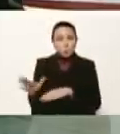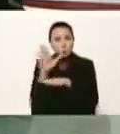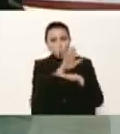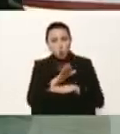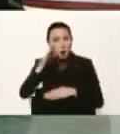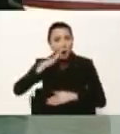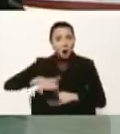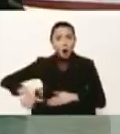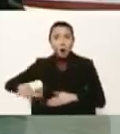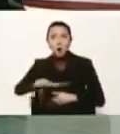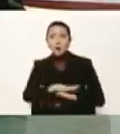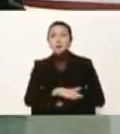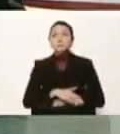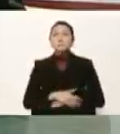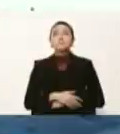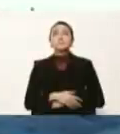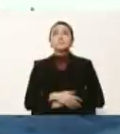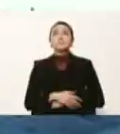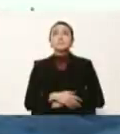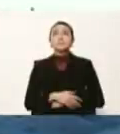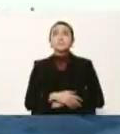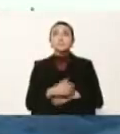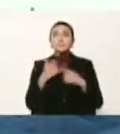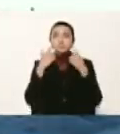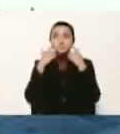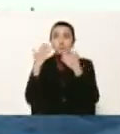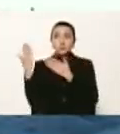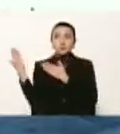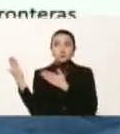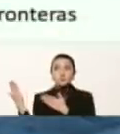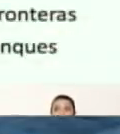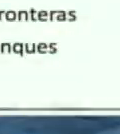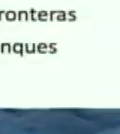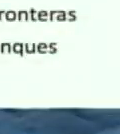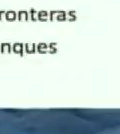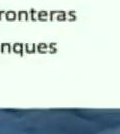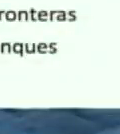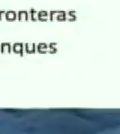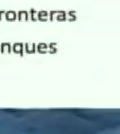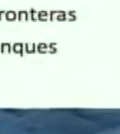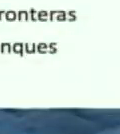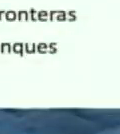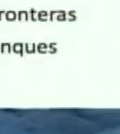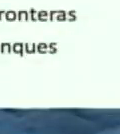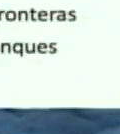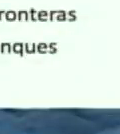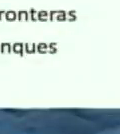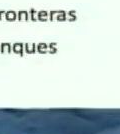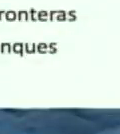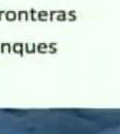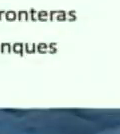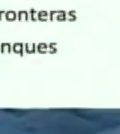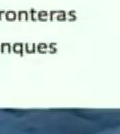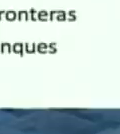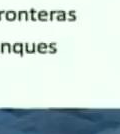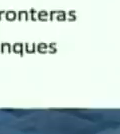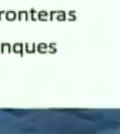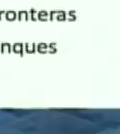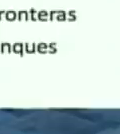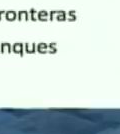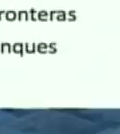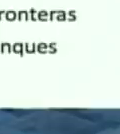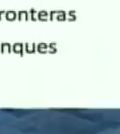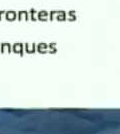precisamente para ver, veamos las imágenes de estos sectores liberados. La entrada de Los Laureles,